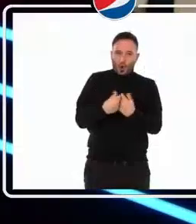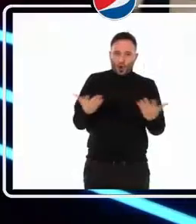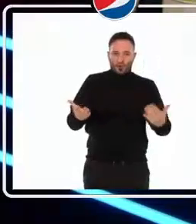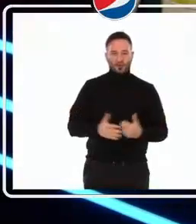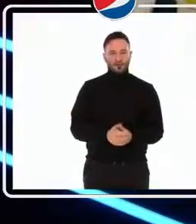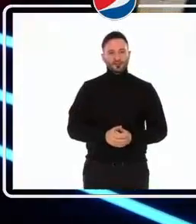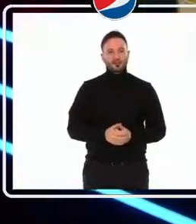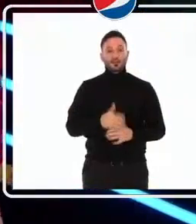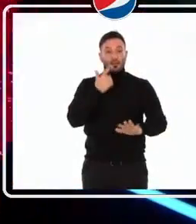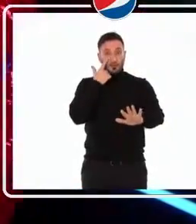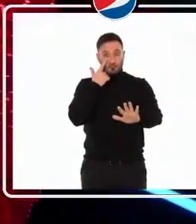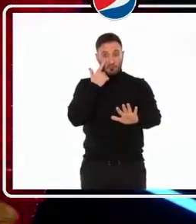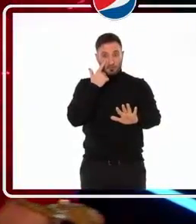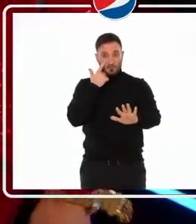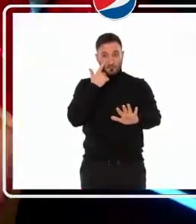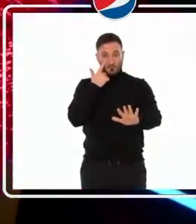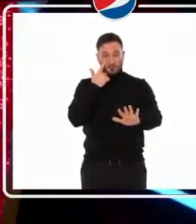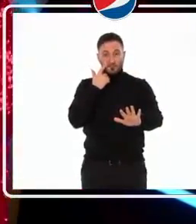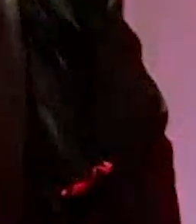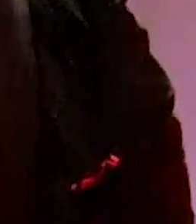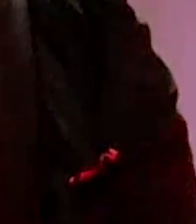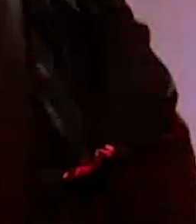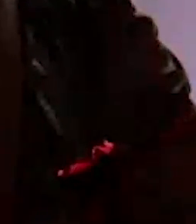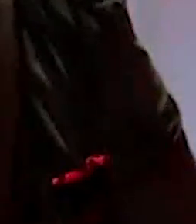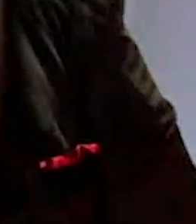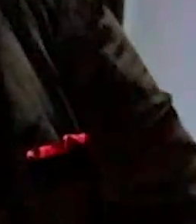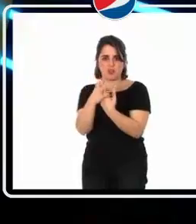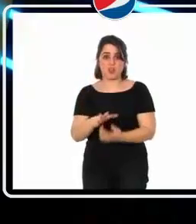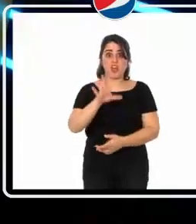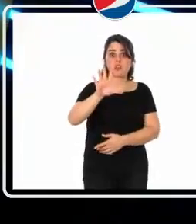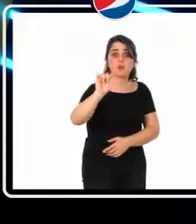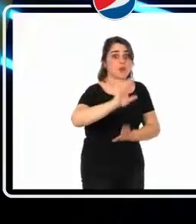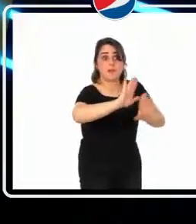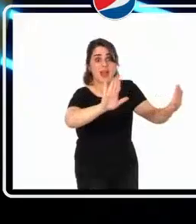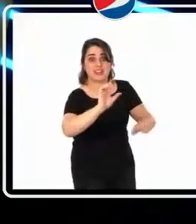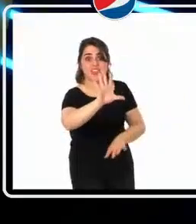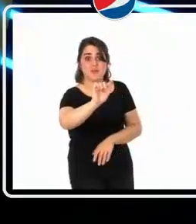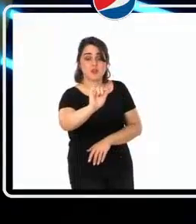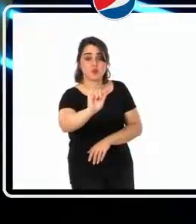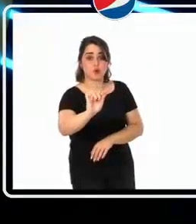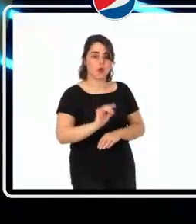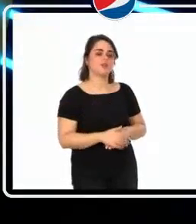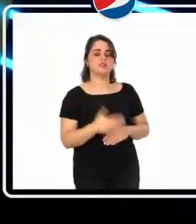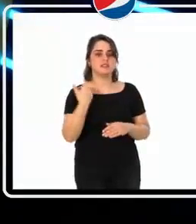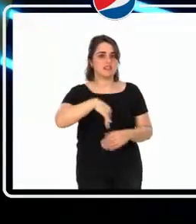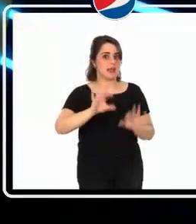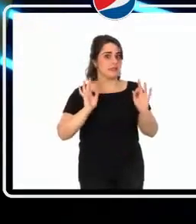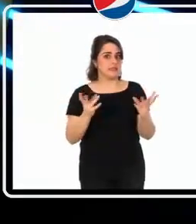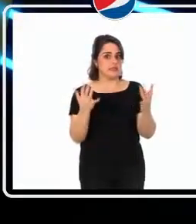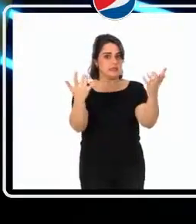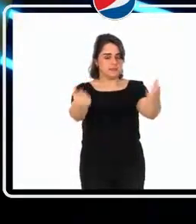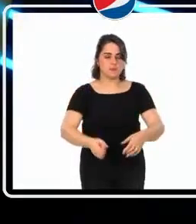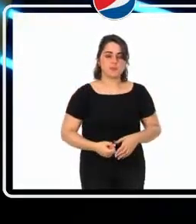Aquí estamos. Oye, no caemos todos. Es que es todo caro. Es que es complicado, ¿eh? ¿No? ¡Cinco minutos! Esto ya se está poniendo. A